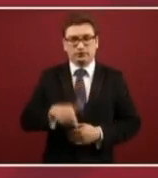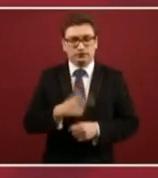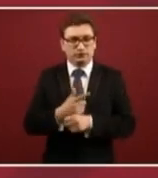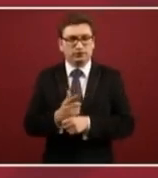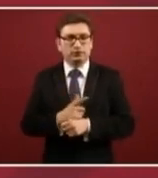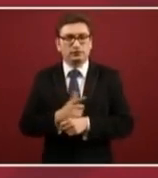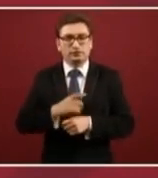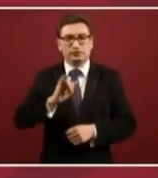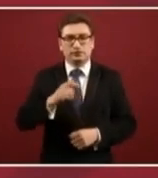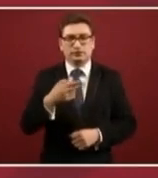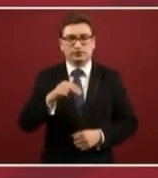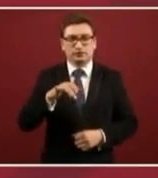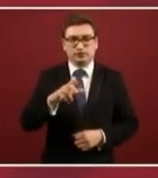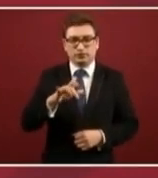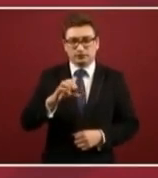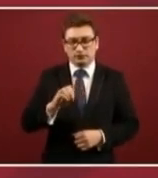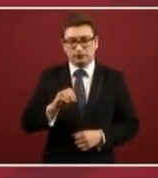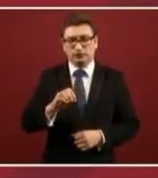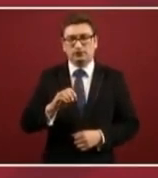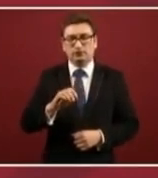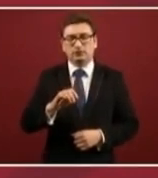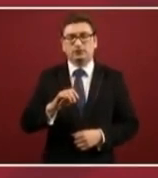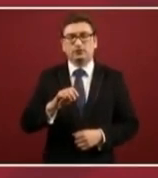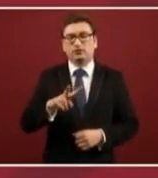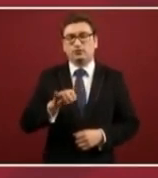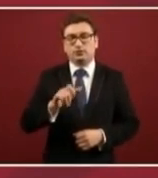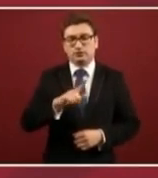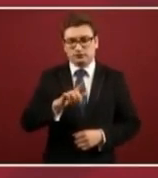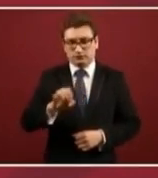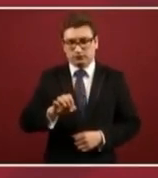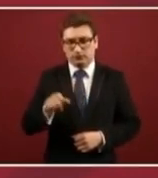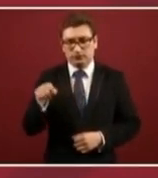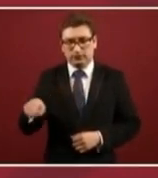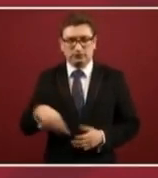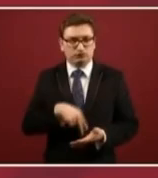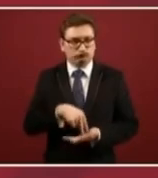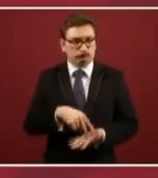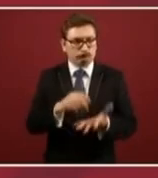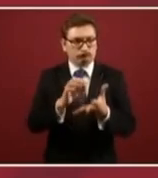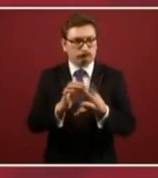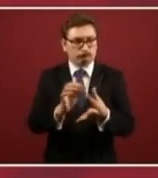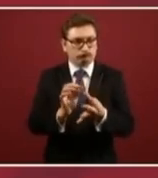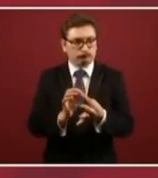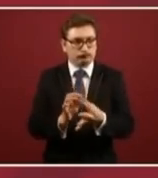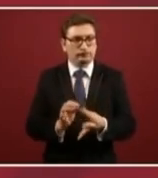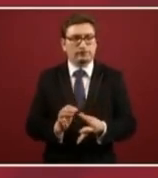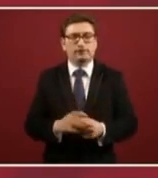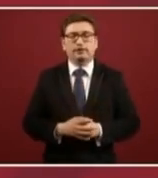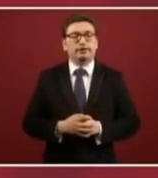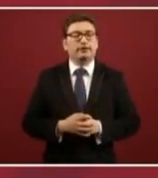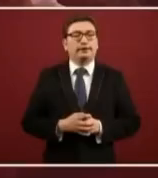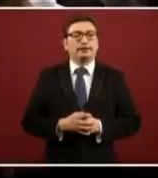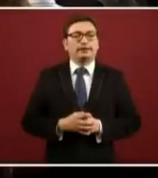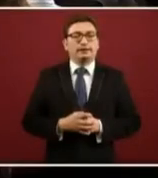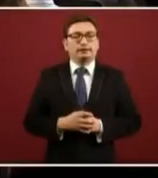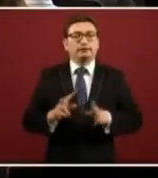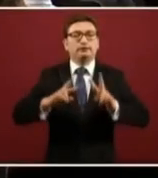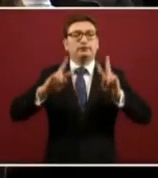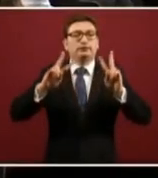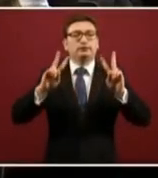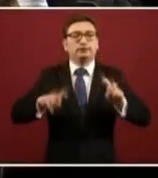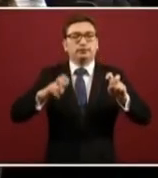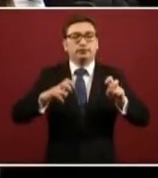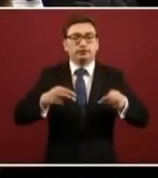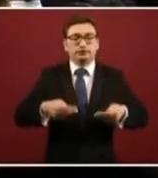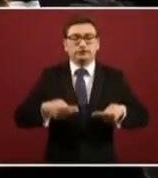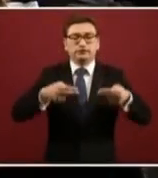Valle va a hablarles de todo lo que es la